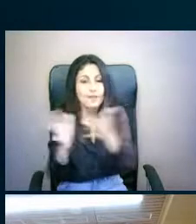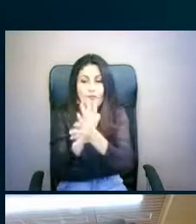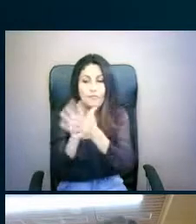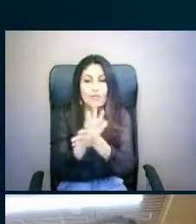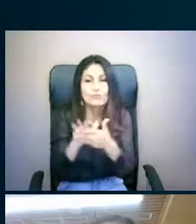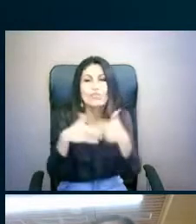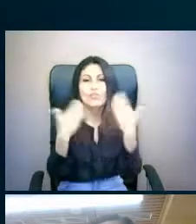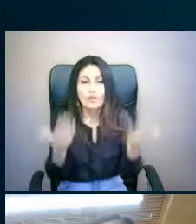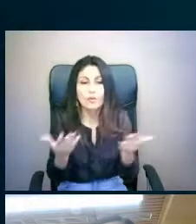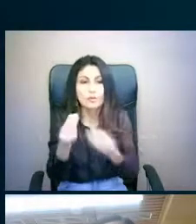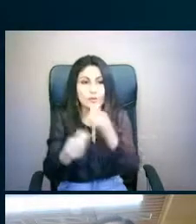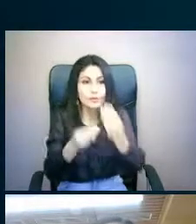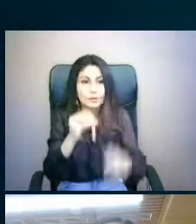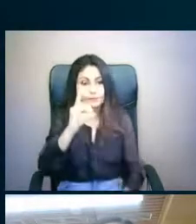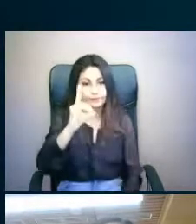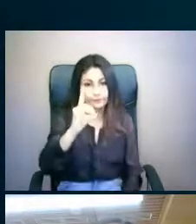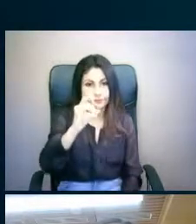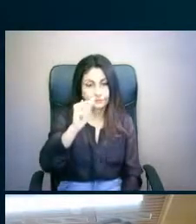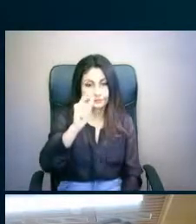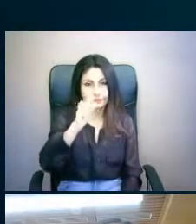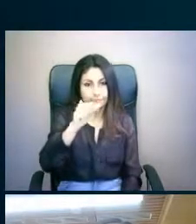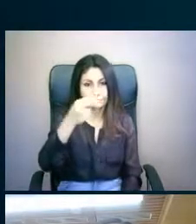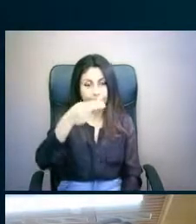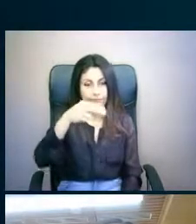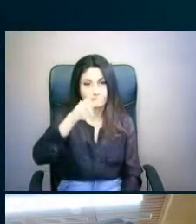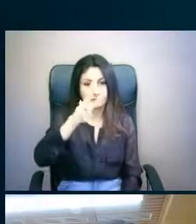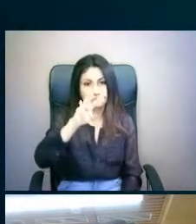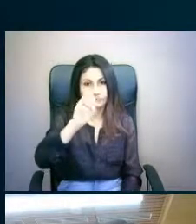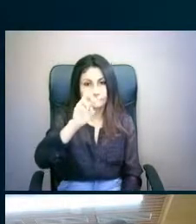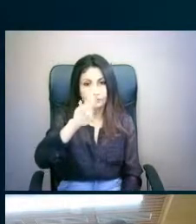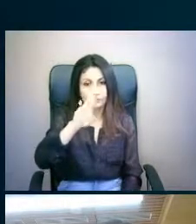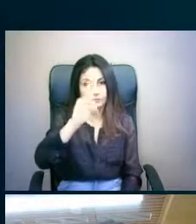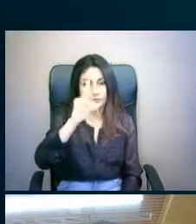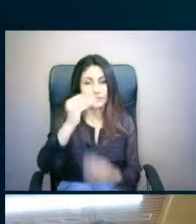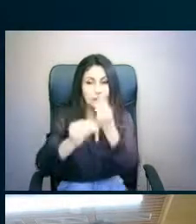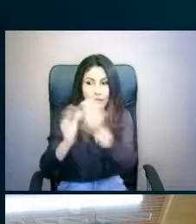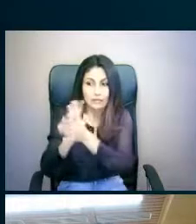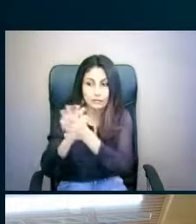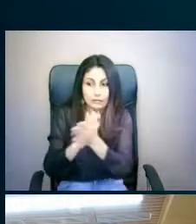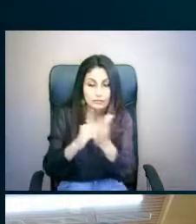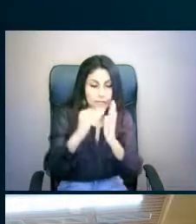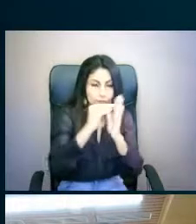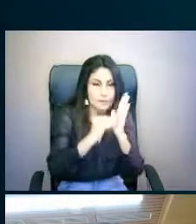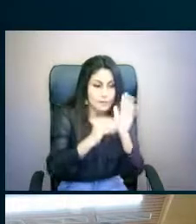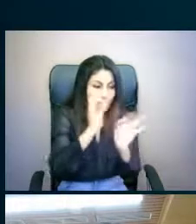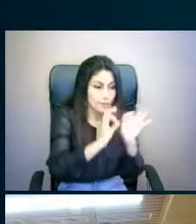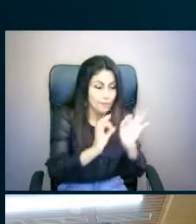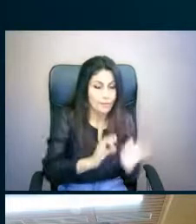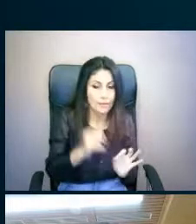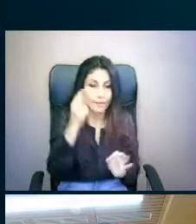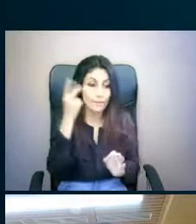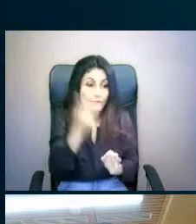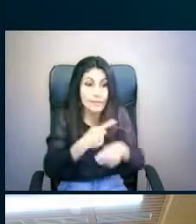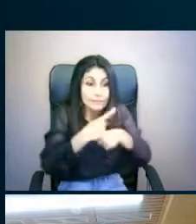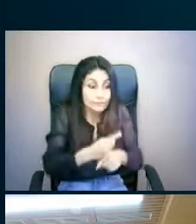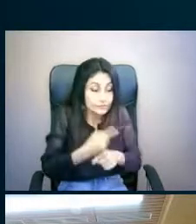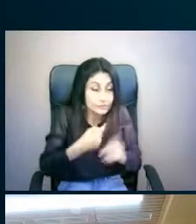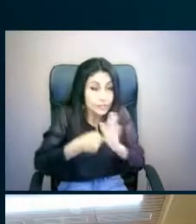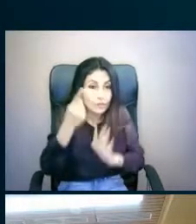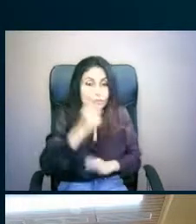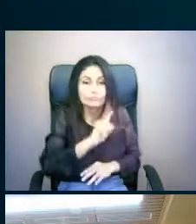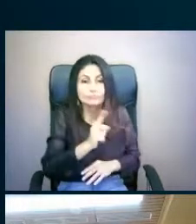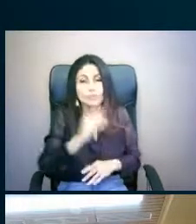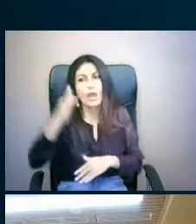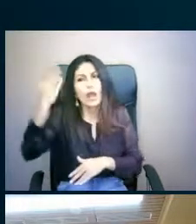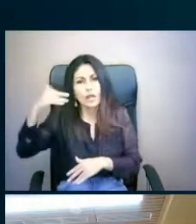Desarrollamos un dashboard para llevar el seguimiento de diferentes requerimientos que anteriormente no podíamos observar de manera inmediata y otros que llevaban